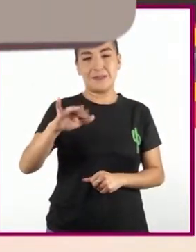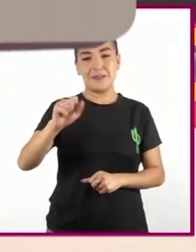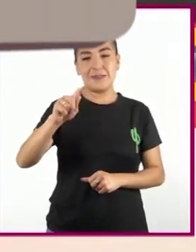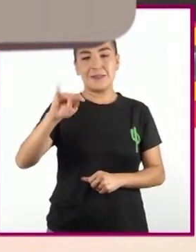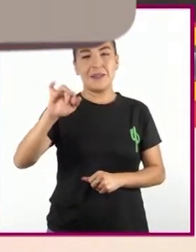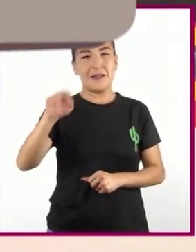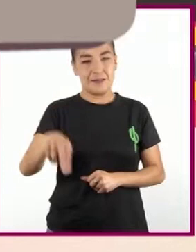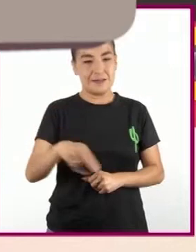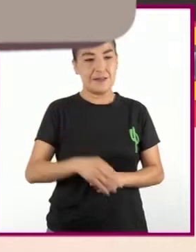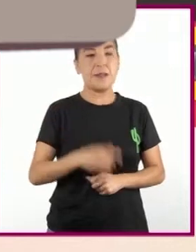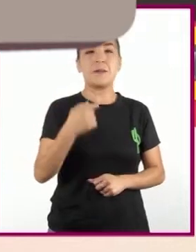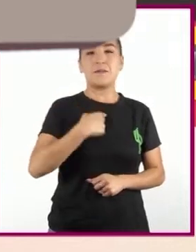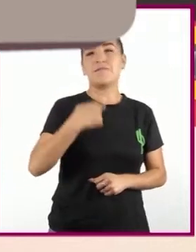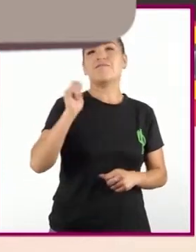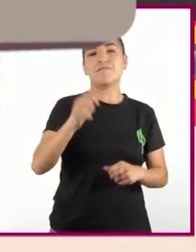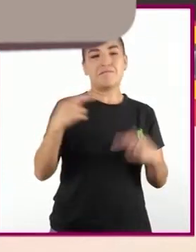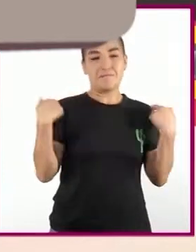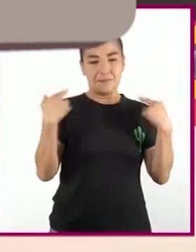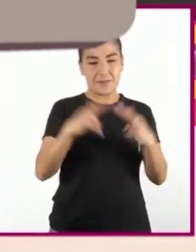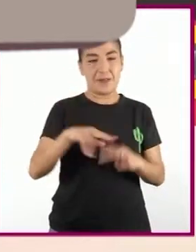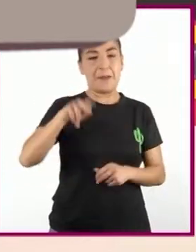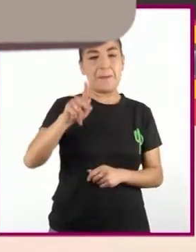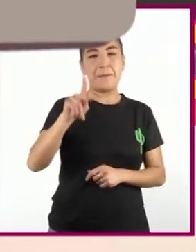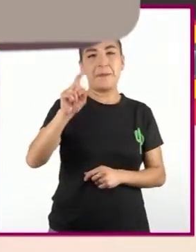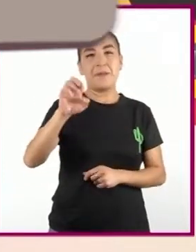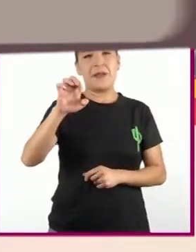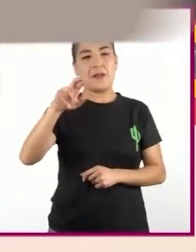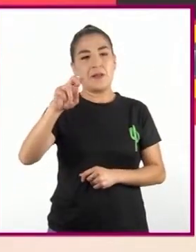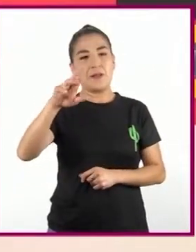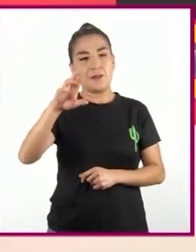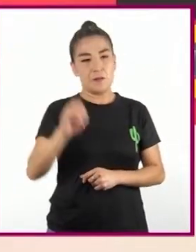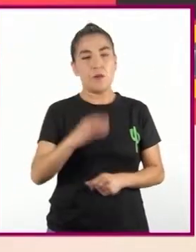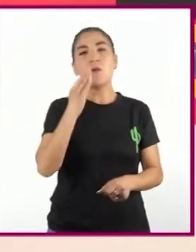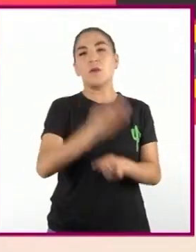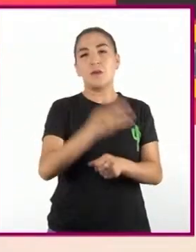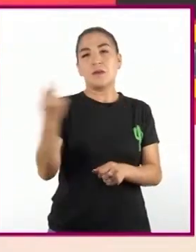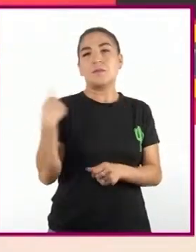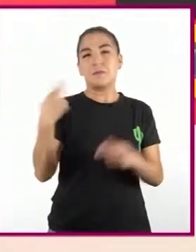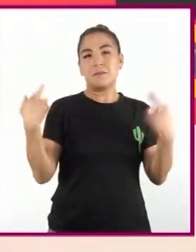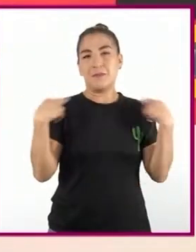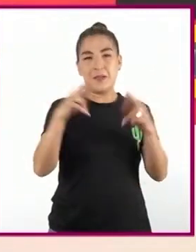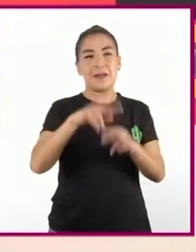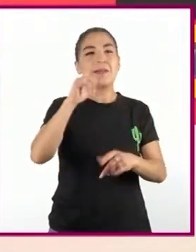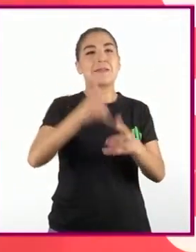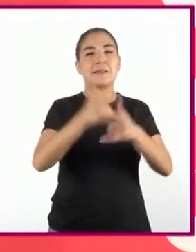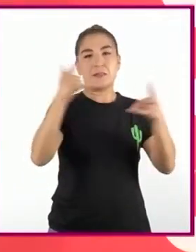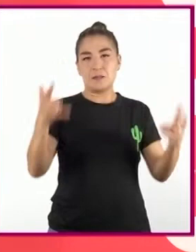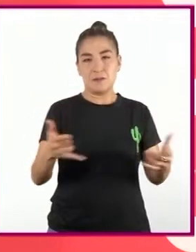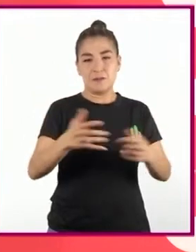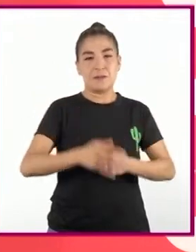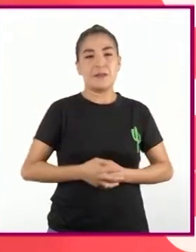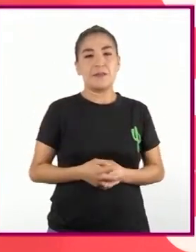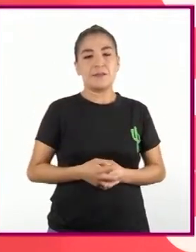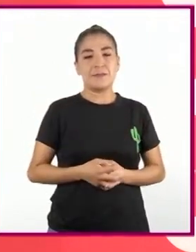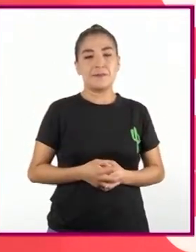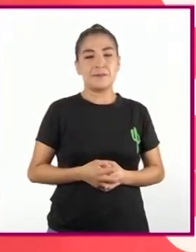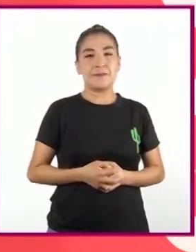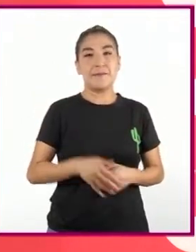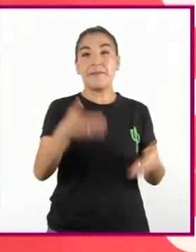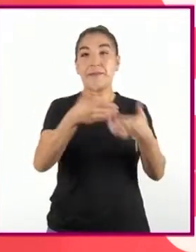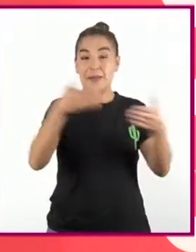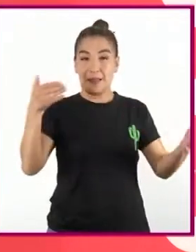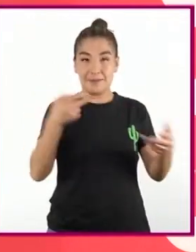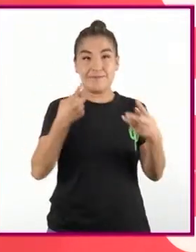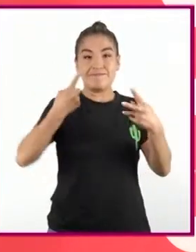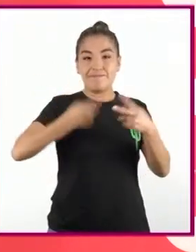yo, el maestro Pedro Joan Velázquez Huesca. Ambos somos docentes de la asignatura Historia. Antes de empezar